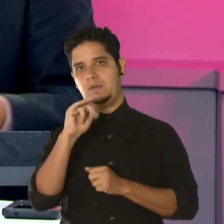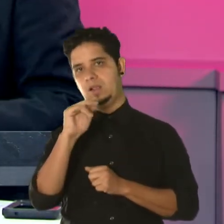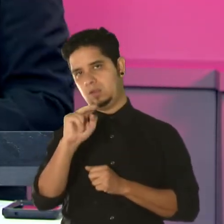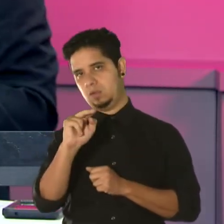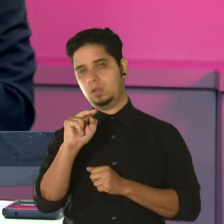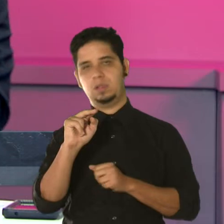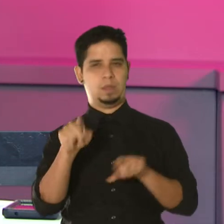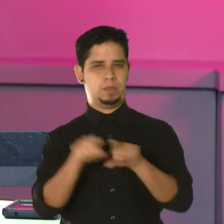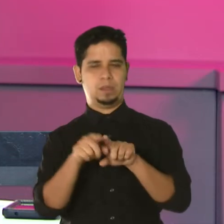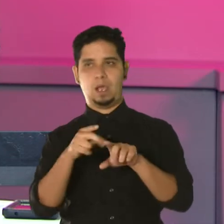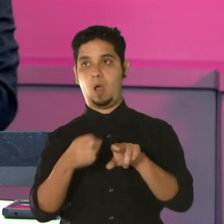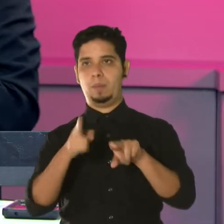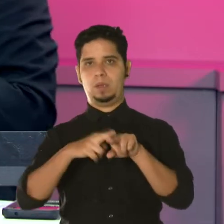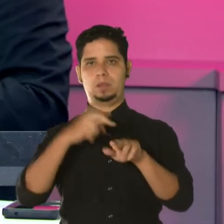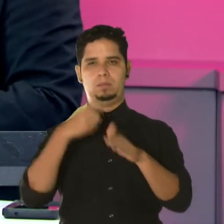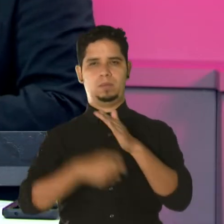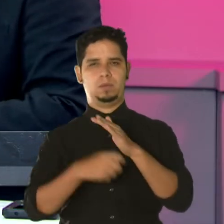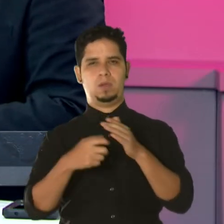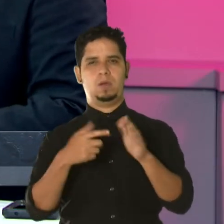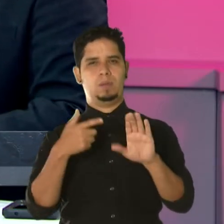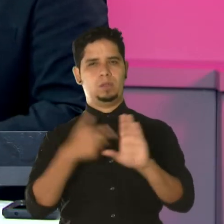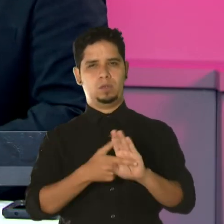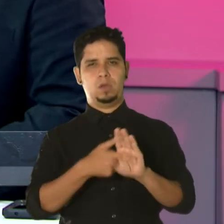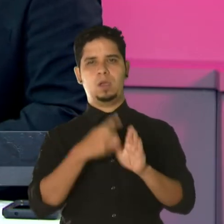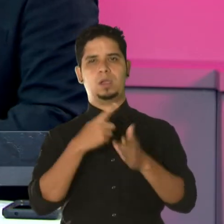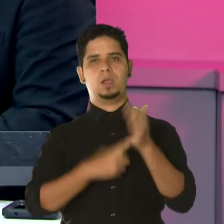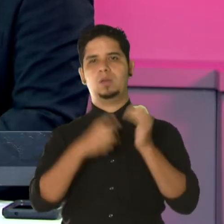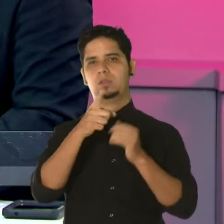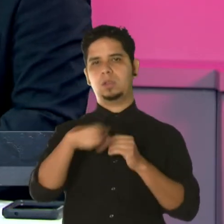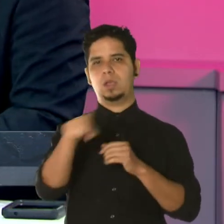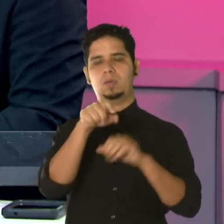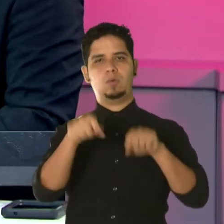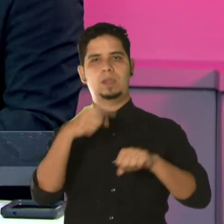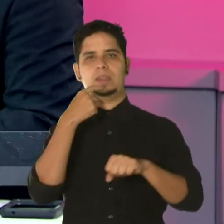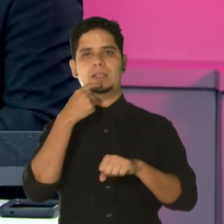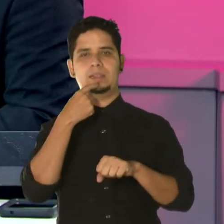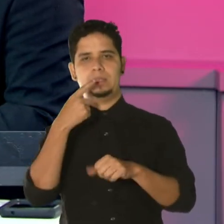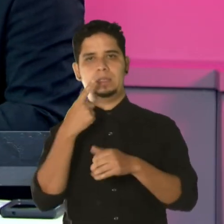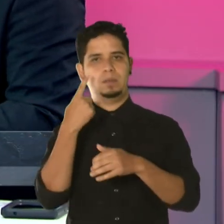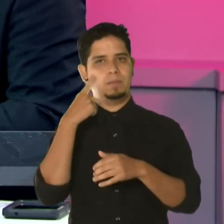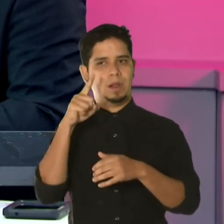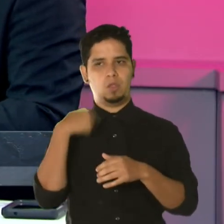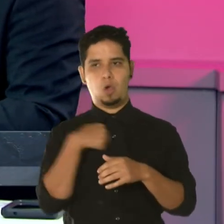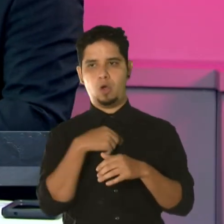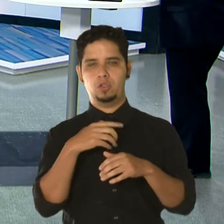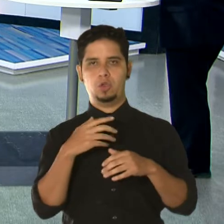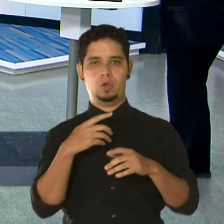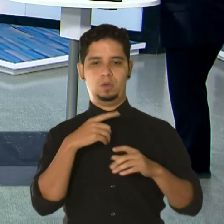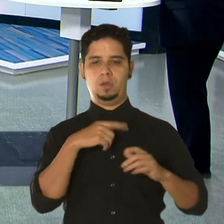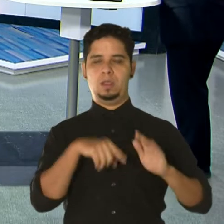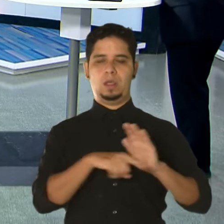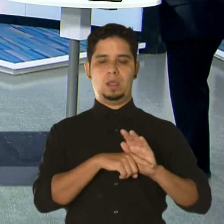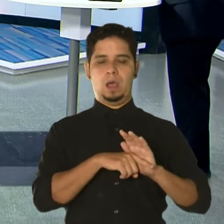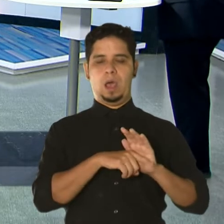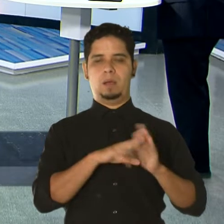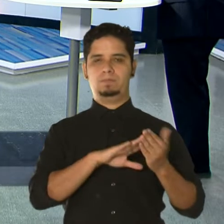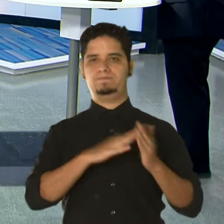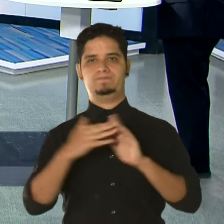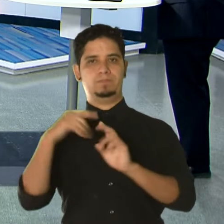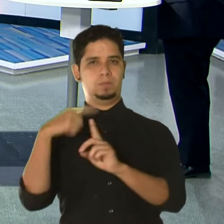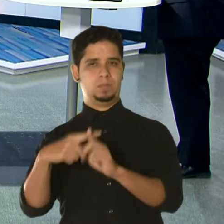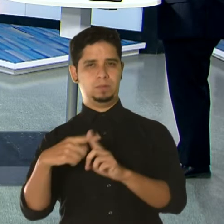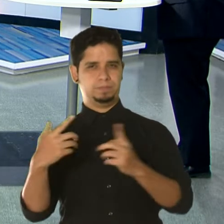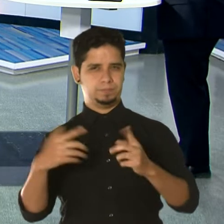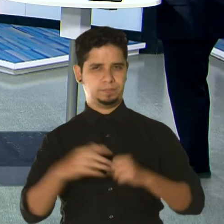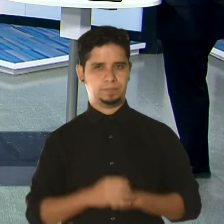del petróleo? ¿Qué usted nos puede decir nosotros los puertorriqueños para no dejarnos caer y poder emprender o o ver algo positivo y evitar lo